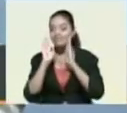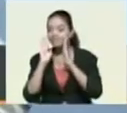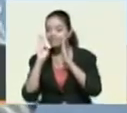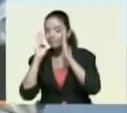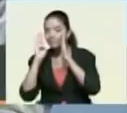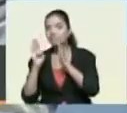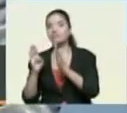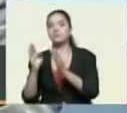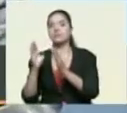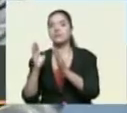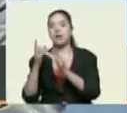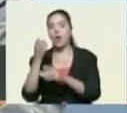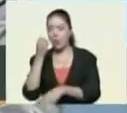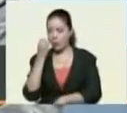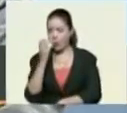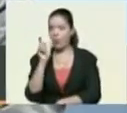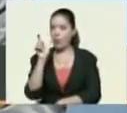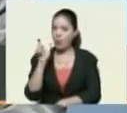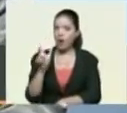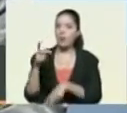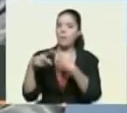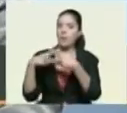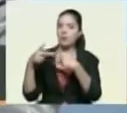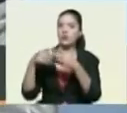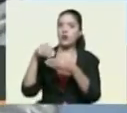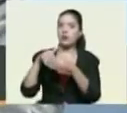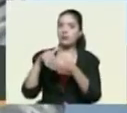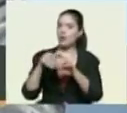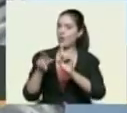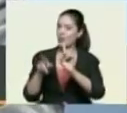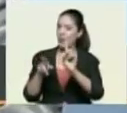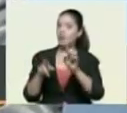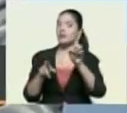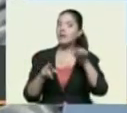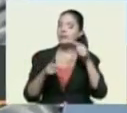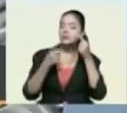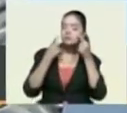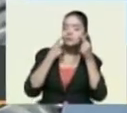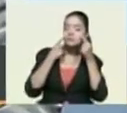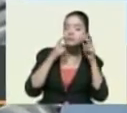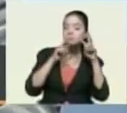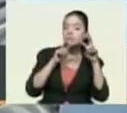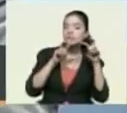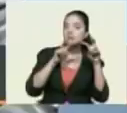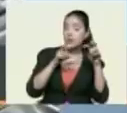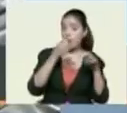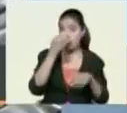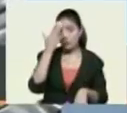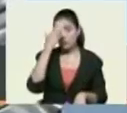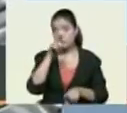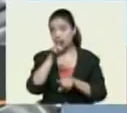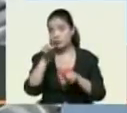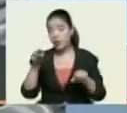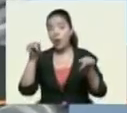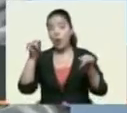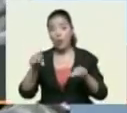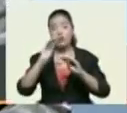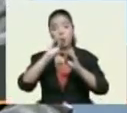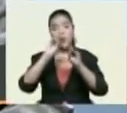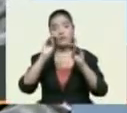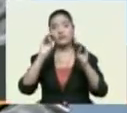pensando en el buen proceso electoral, sino también, y es bueno que se sepa, y lo estamos anunciando